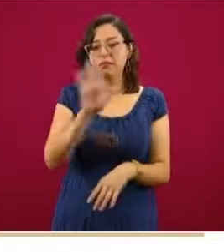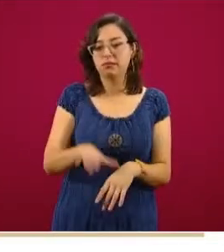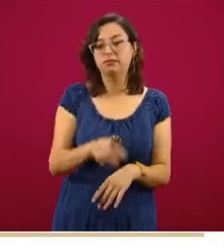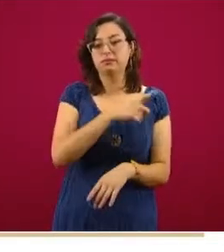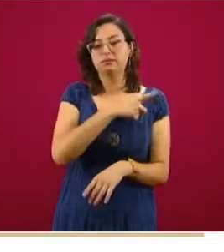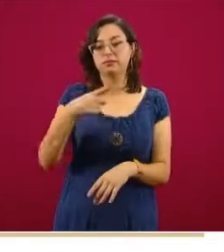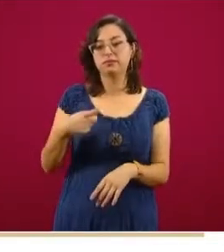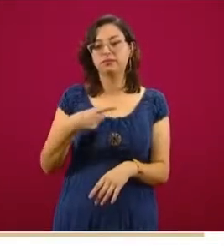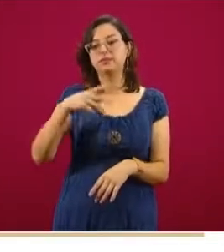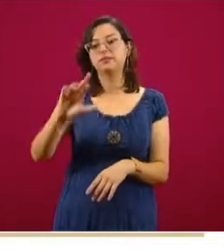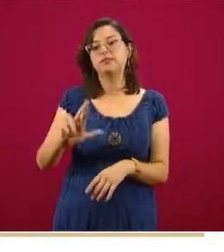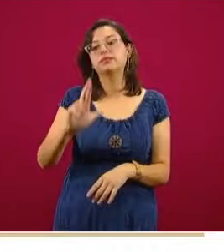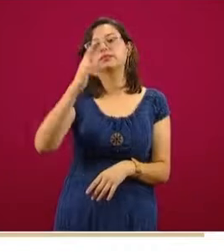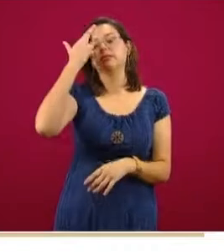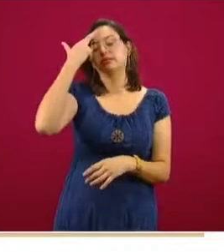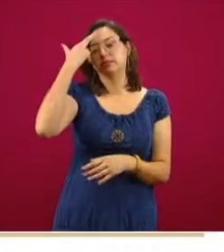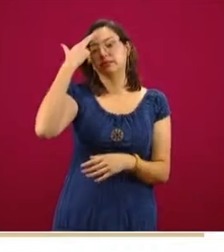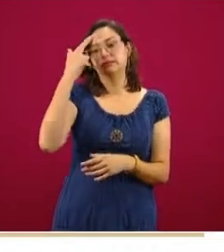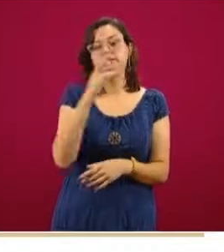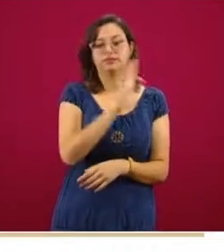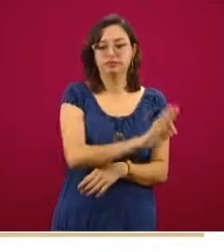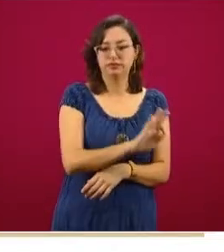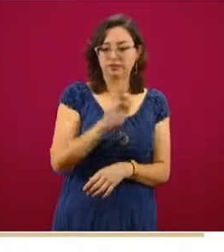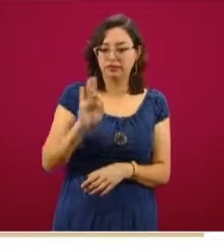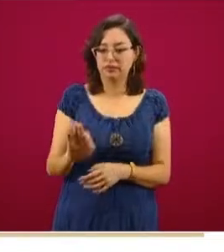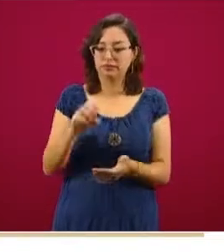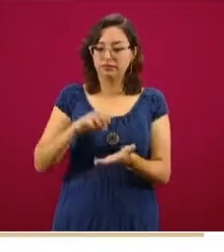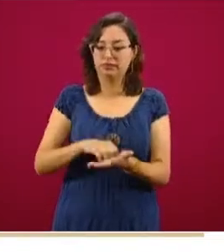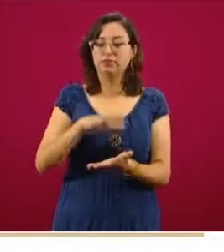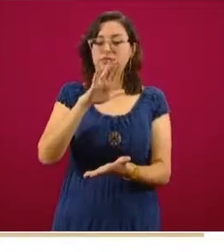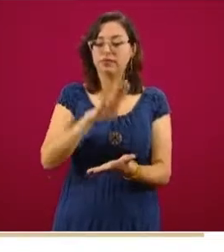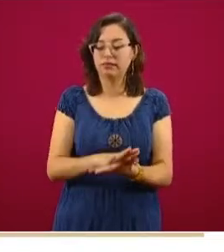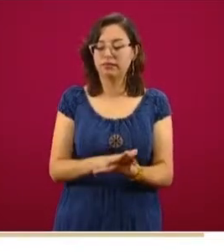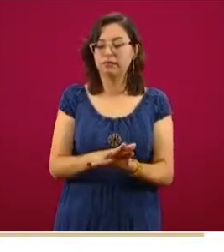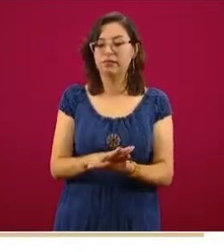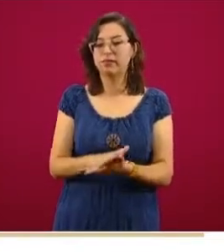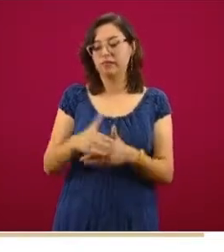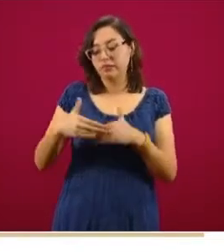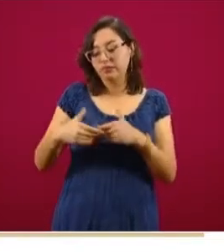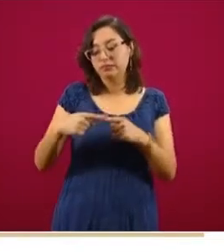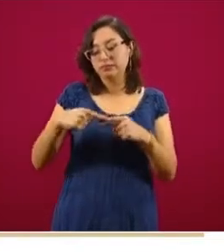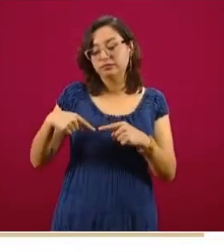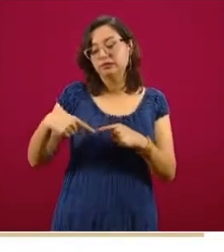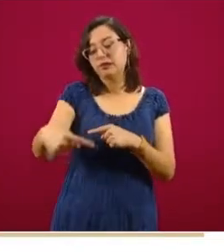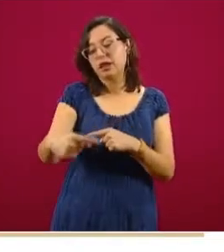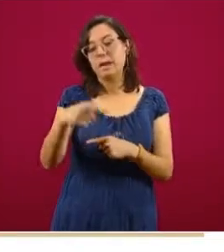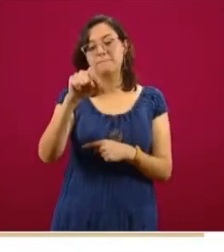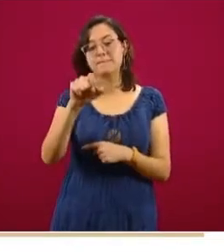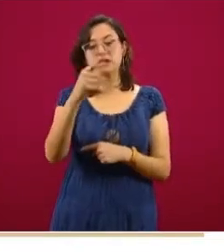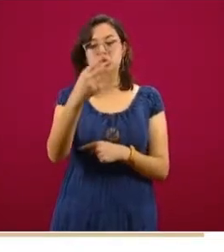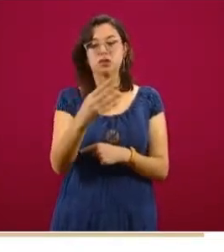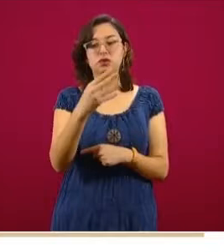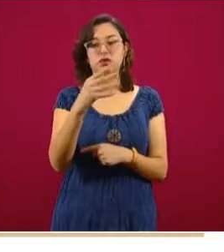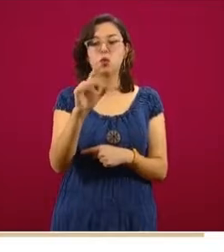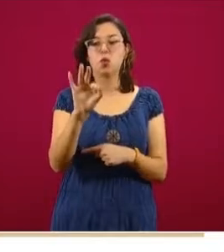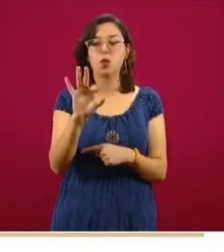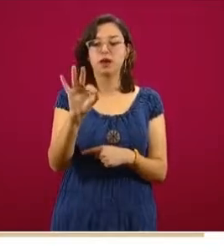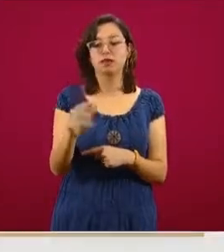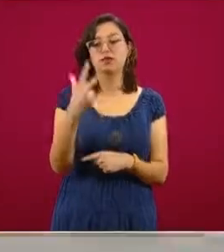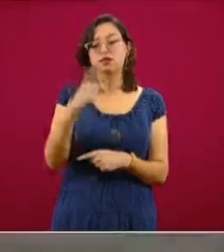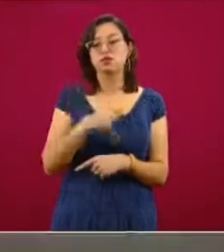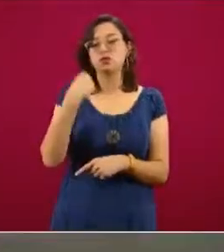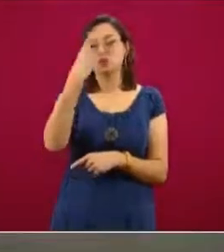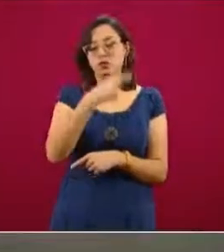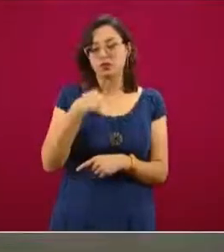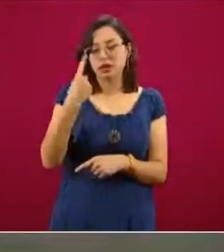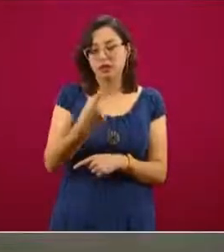es como el dato se registra por la fecha en la que ocurrió, entonces en un lapso de 24 a 48 horas el sistema está